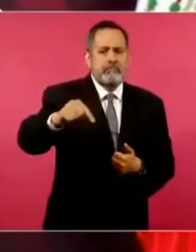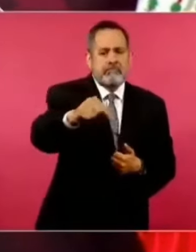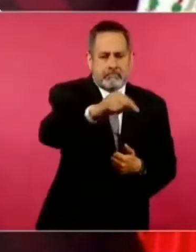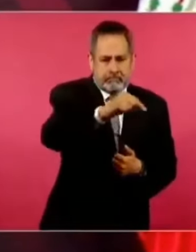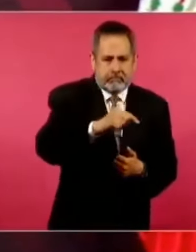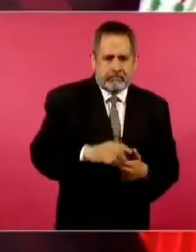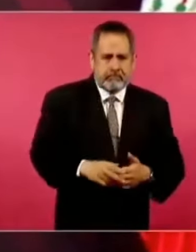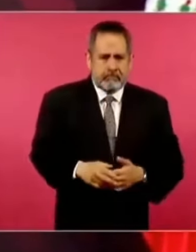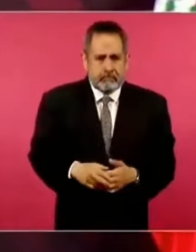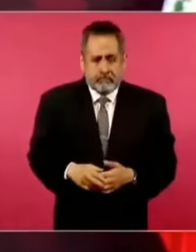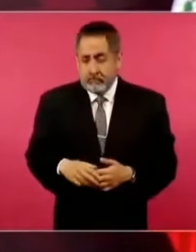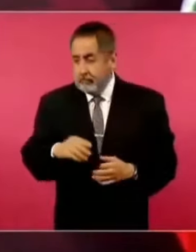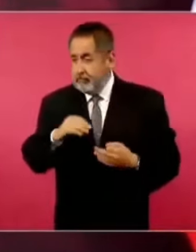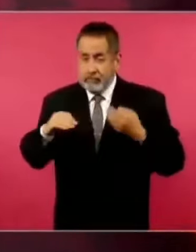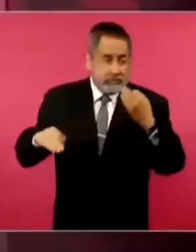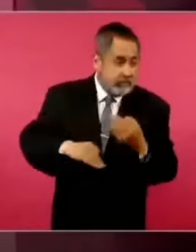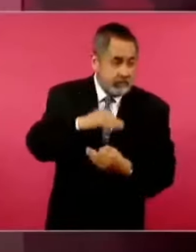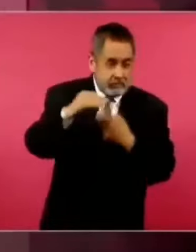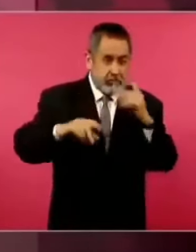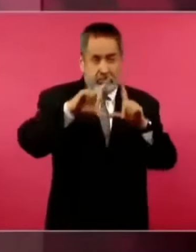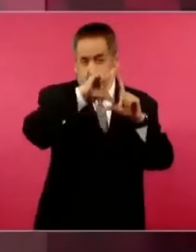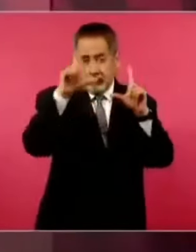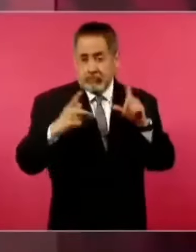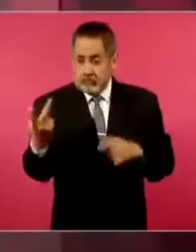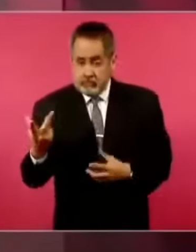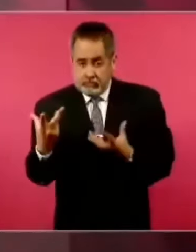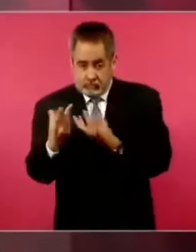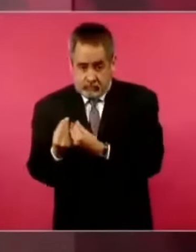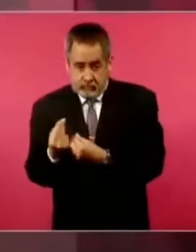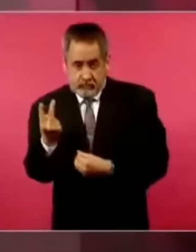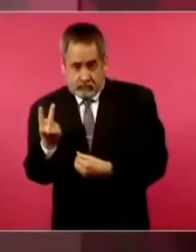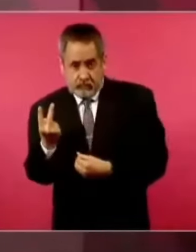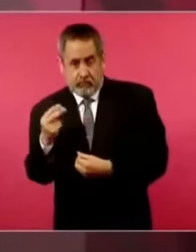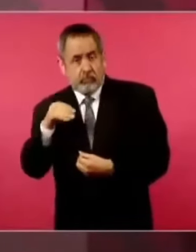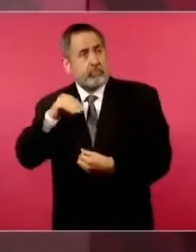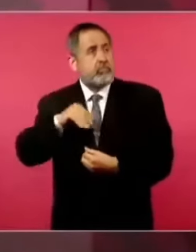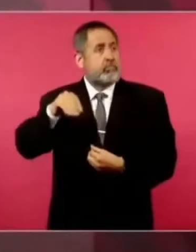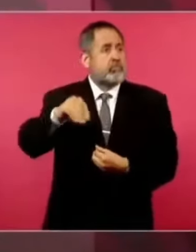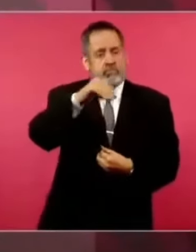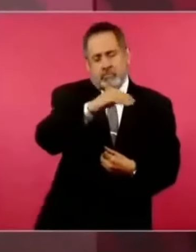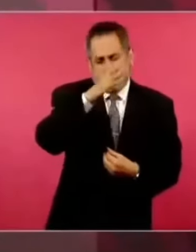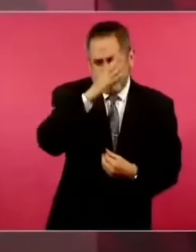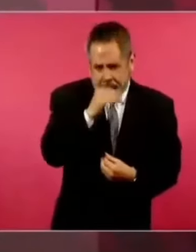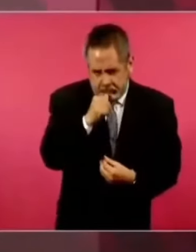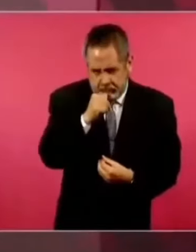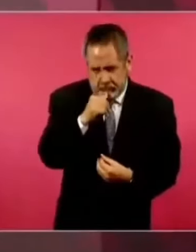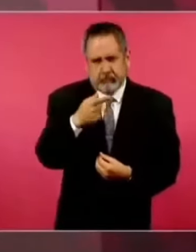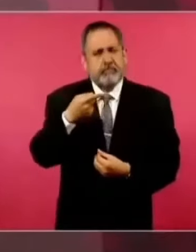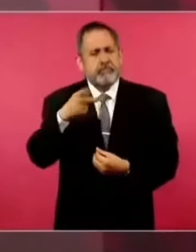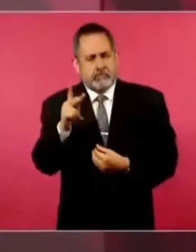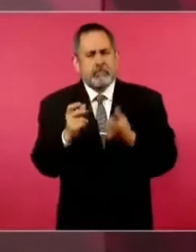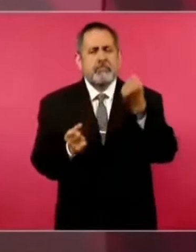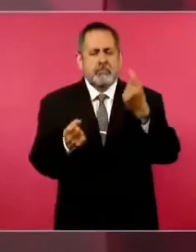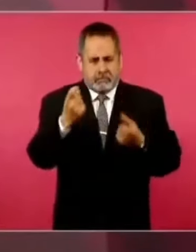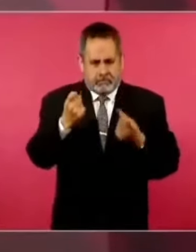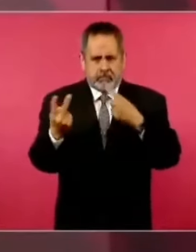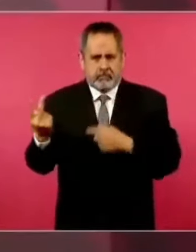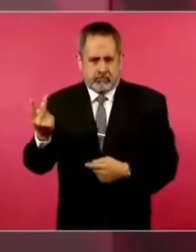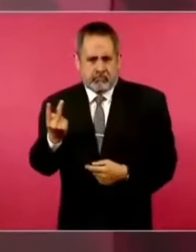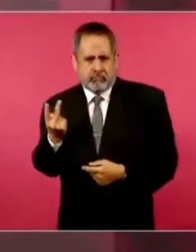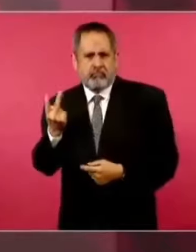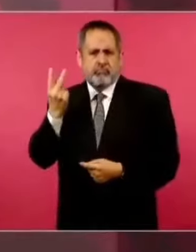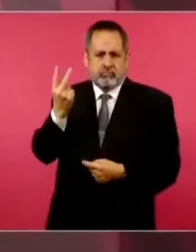No se va a poder a todo el país, pero algunas regiones. A ver si